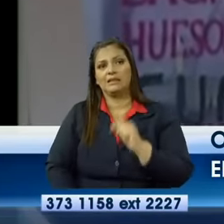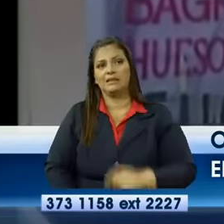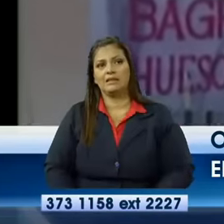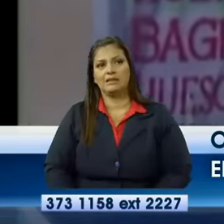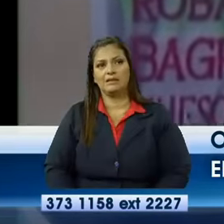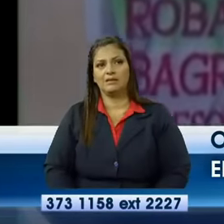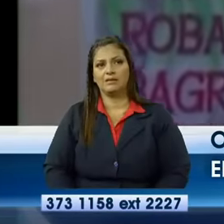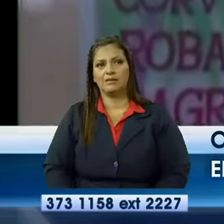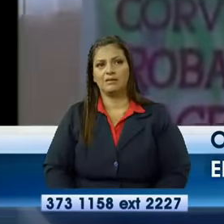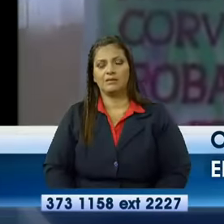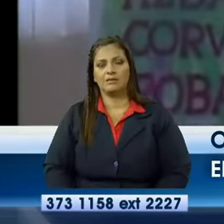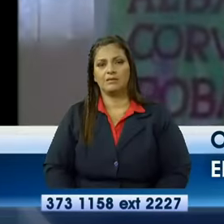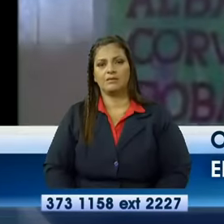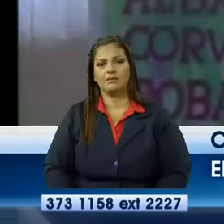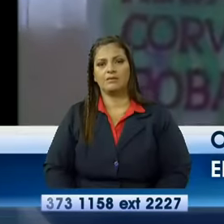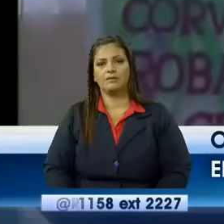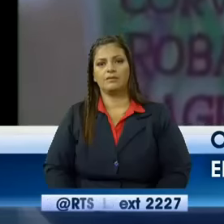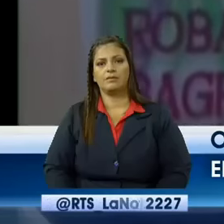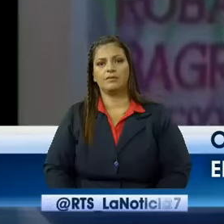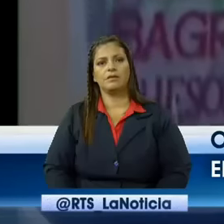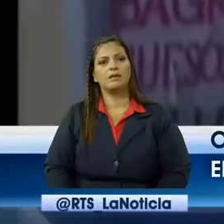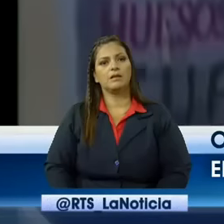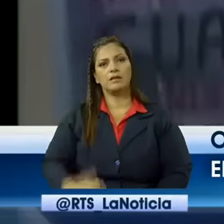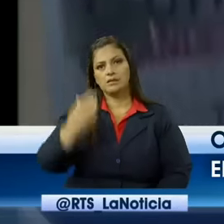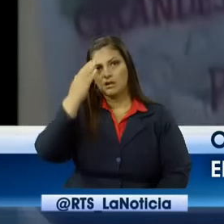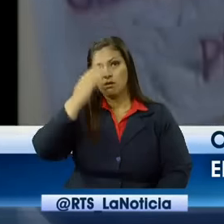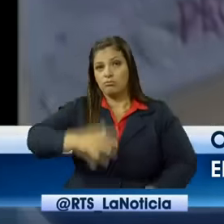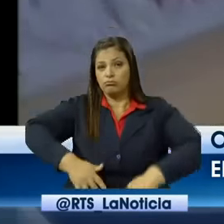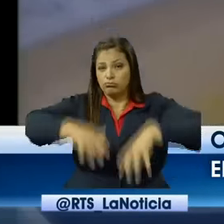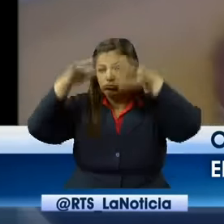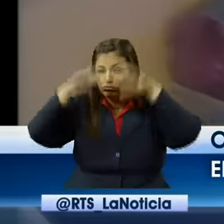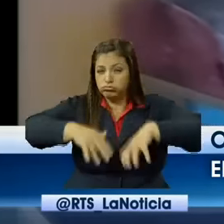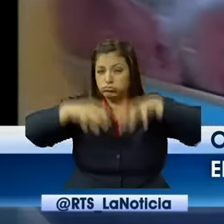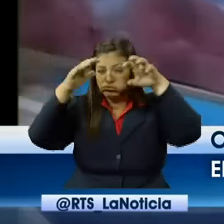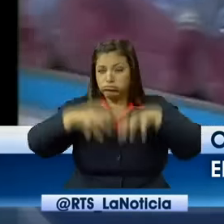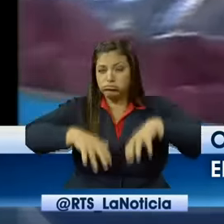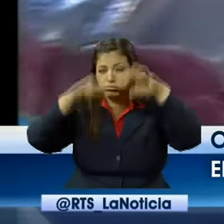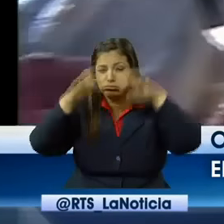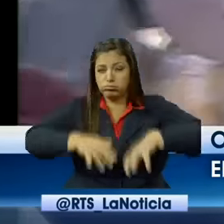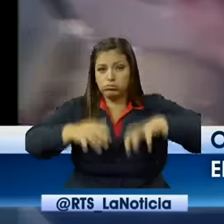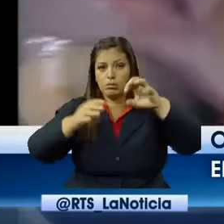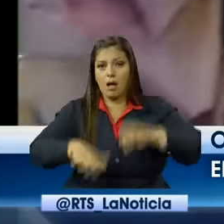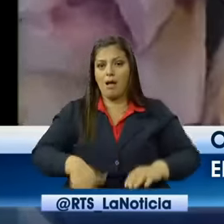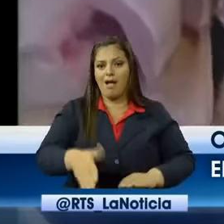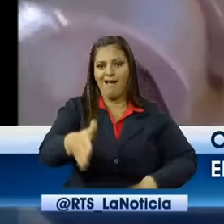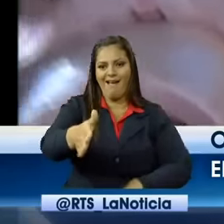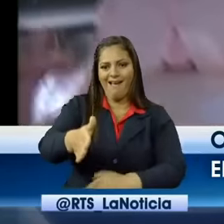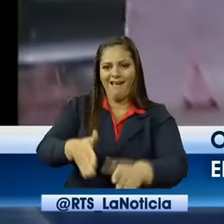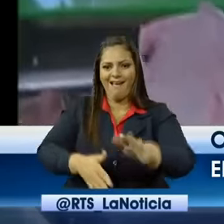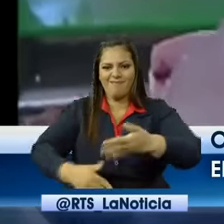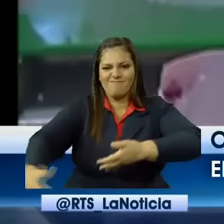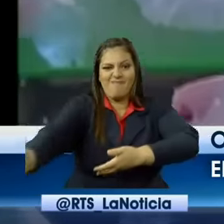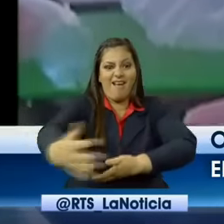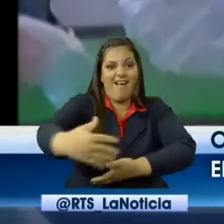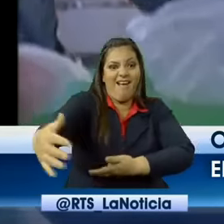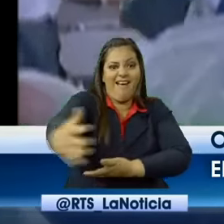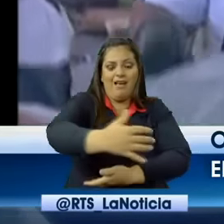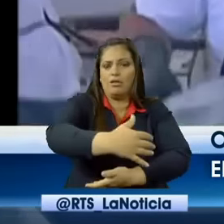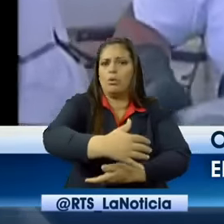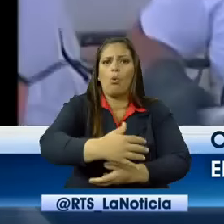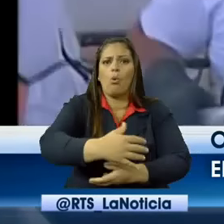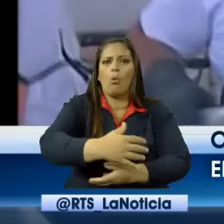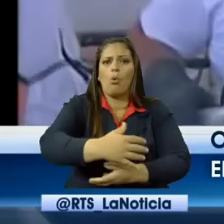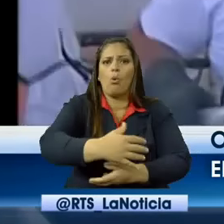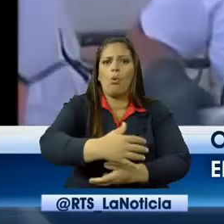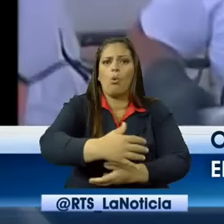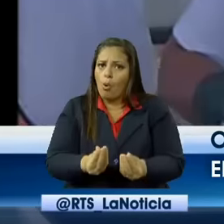caro. Porque en invierno es escaso, y entonces lo poco que entra, entra caro. Entonces uno tiene que vender al precio que